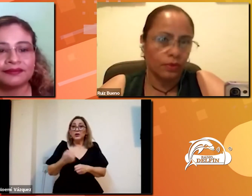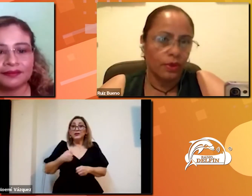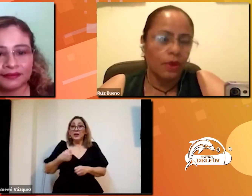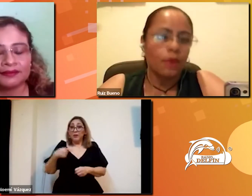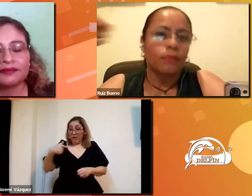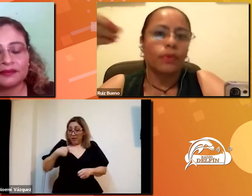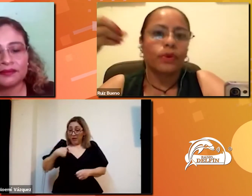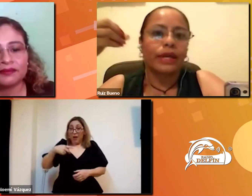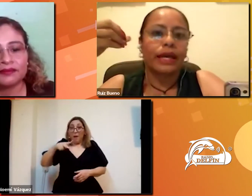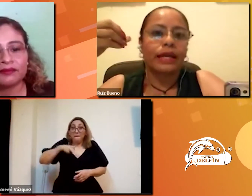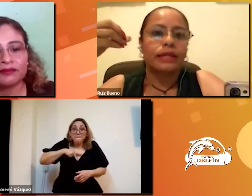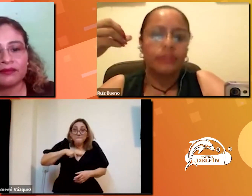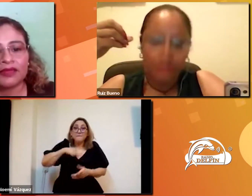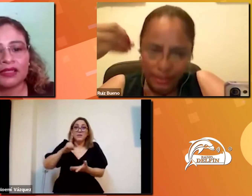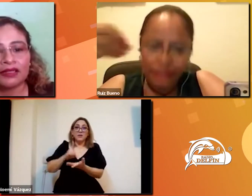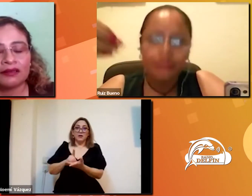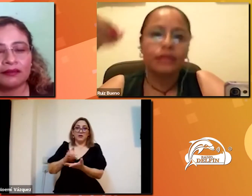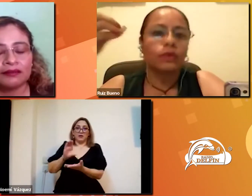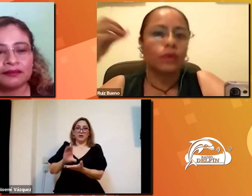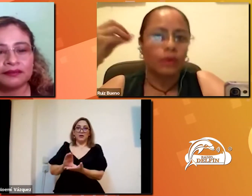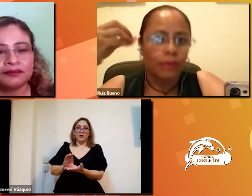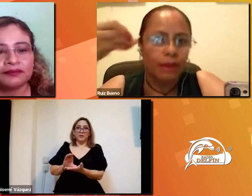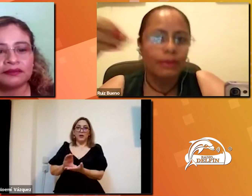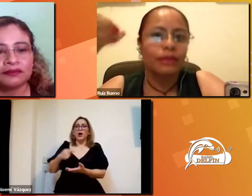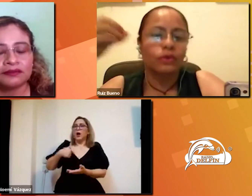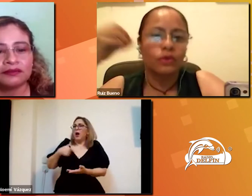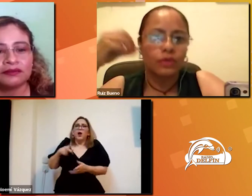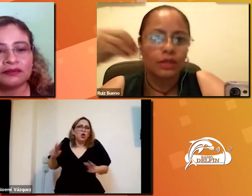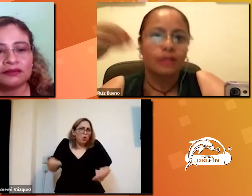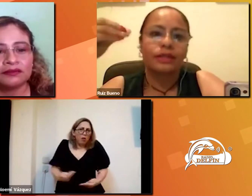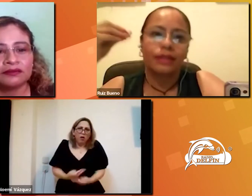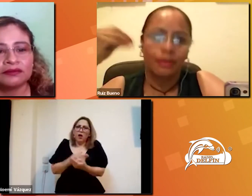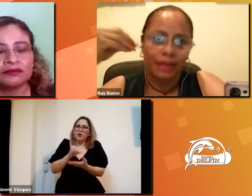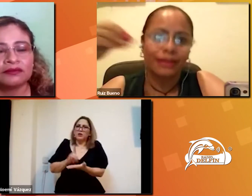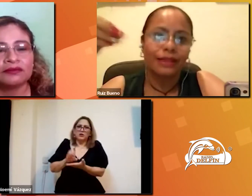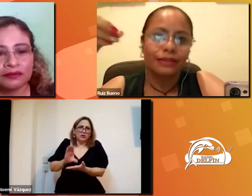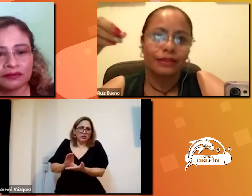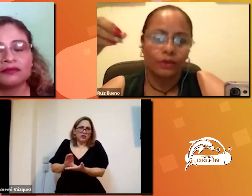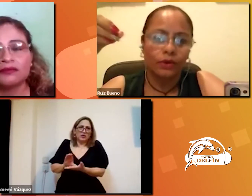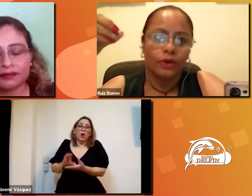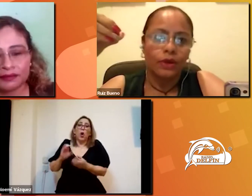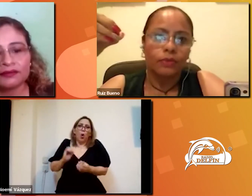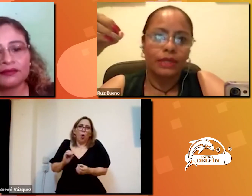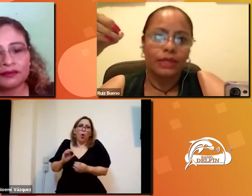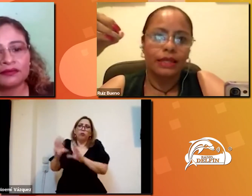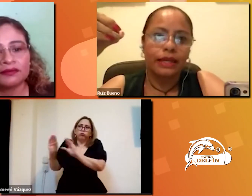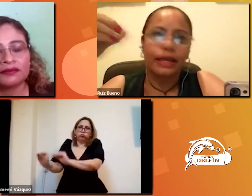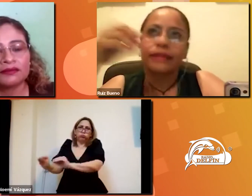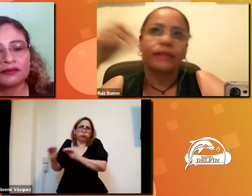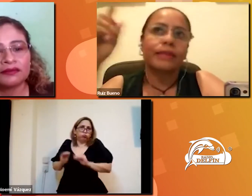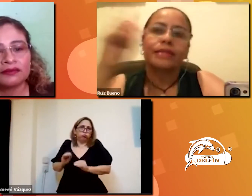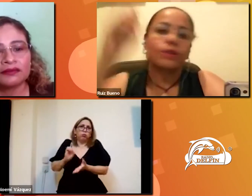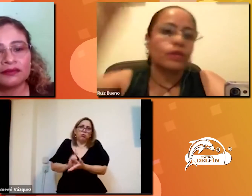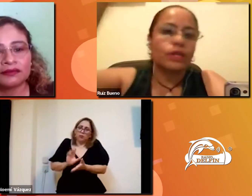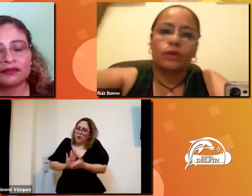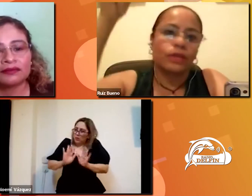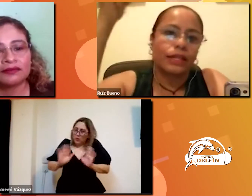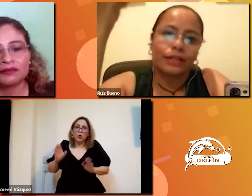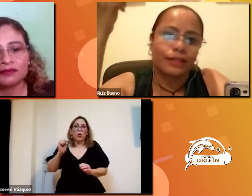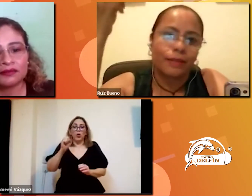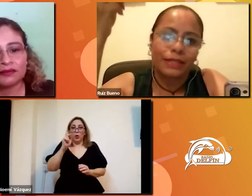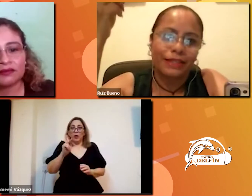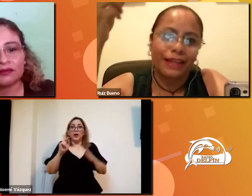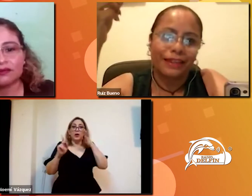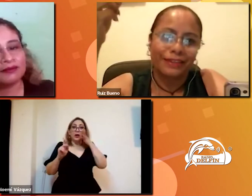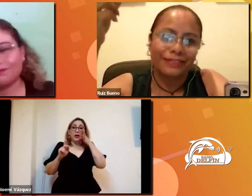mundo? Porque si bien es cierto cuando hablaba de todas estas demandas, ¿no? Pues nadie te va a decir, oye, yo quiero